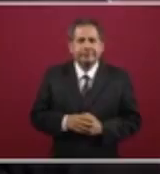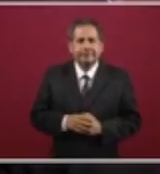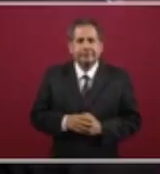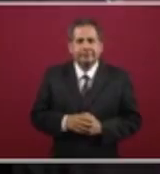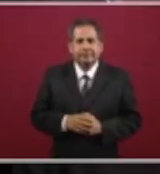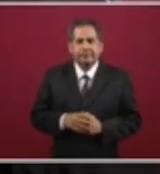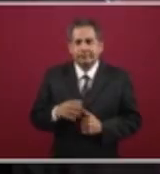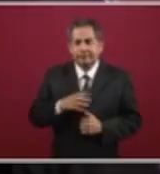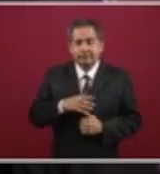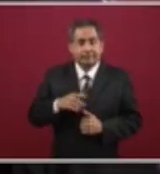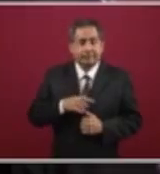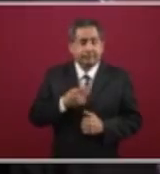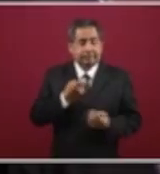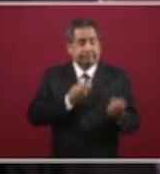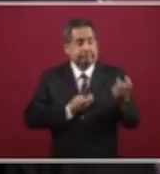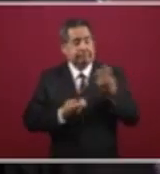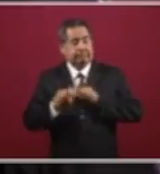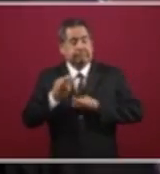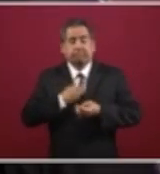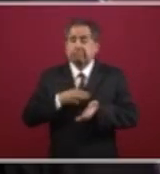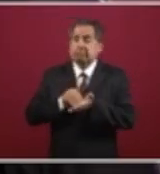hay mucha difamación,